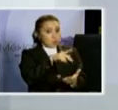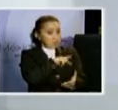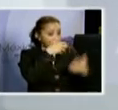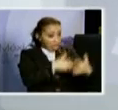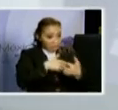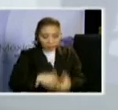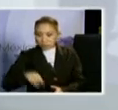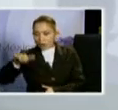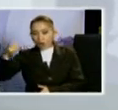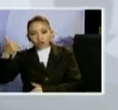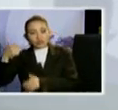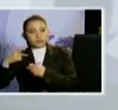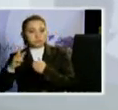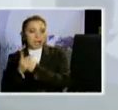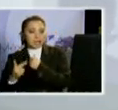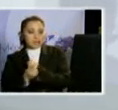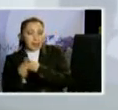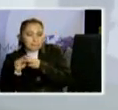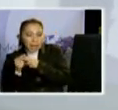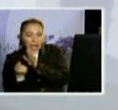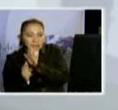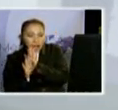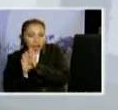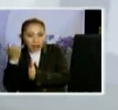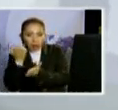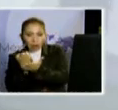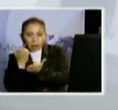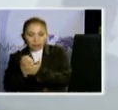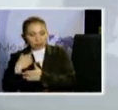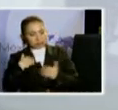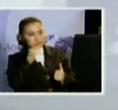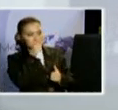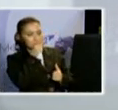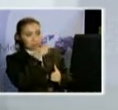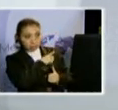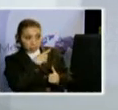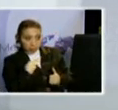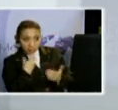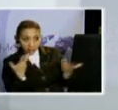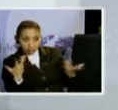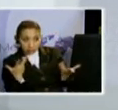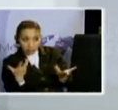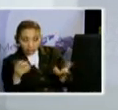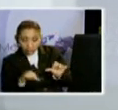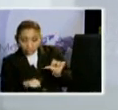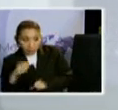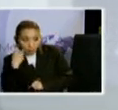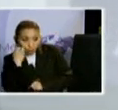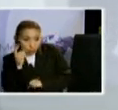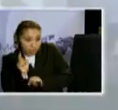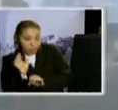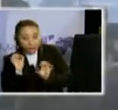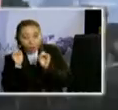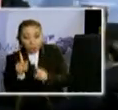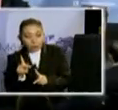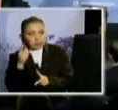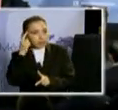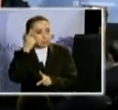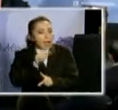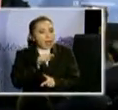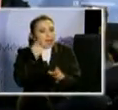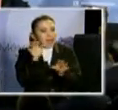que para los países en desarrollo tan solo se entendió como un deber de realizar acciones voluntarias para combatir